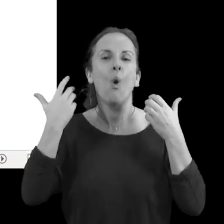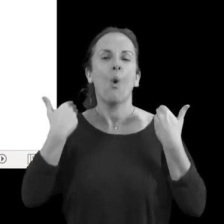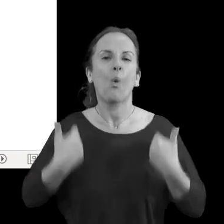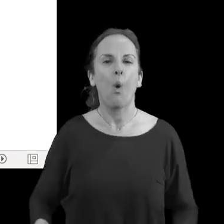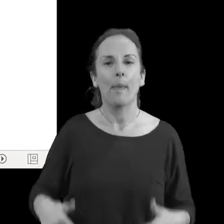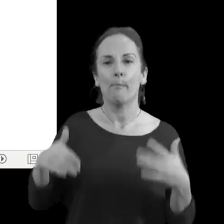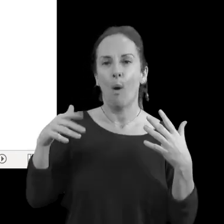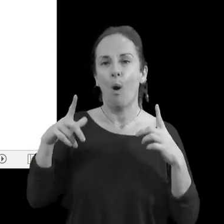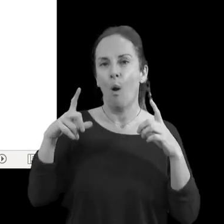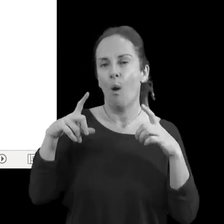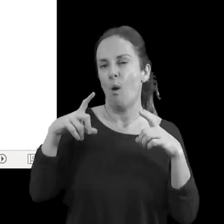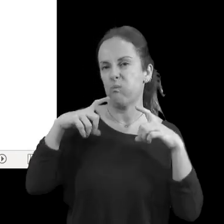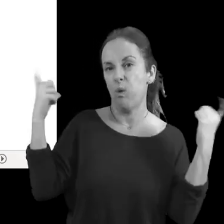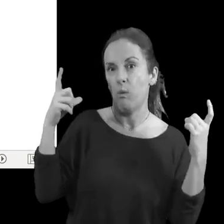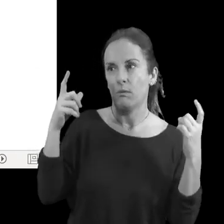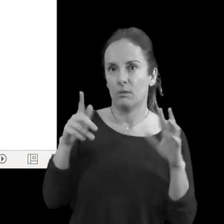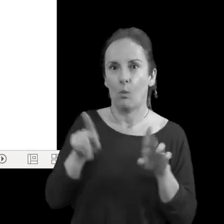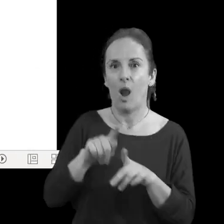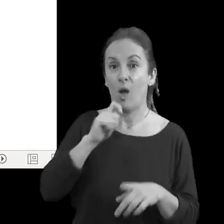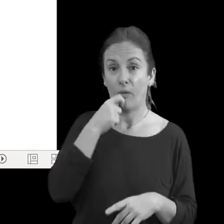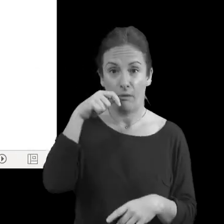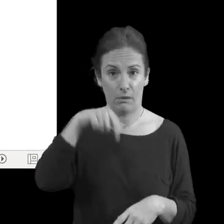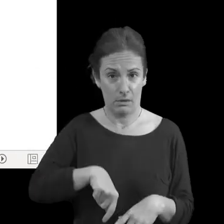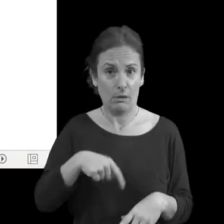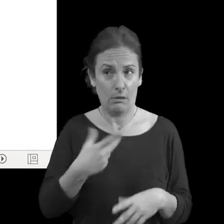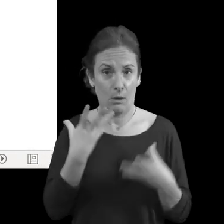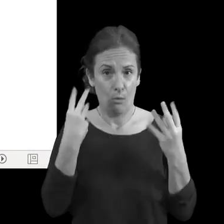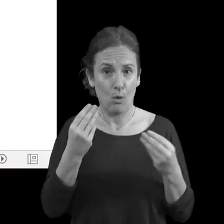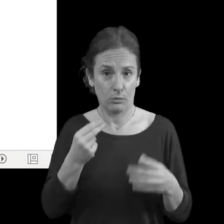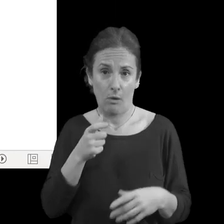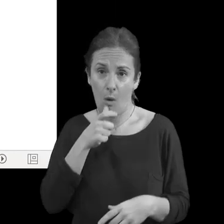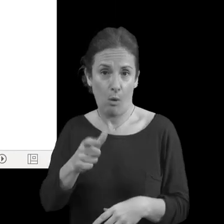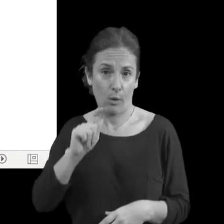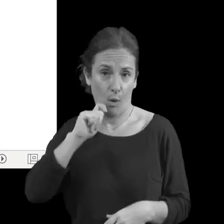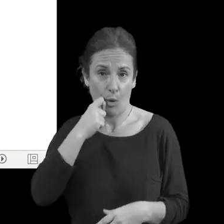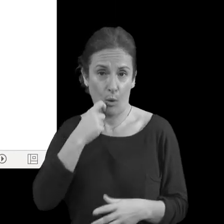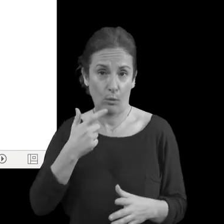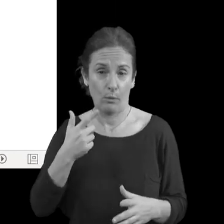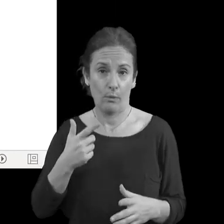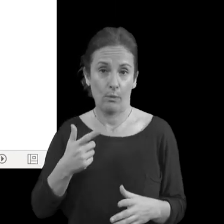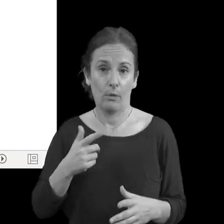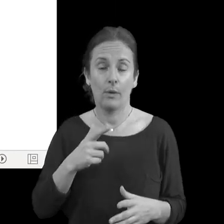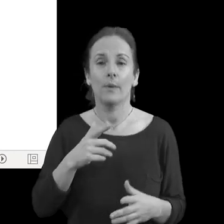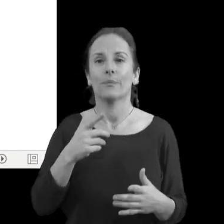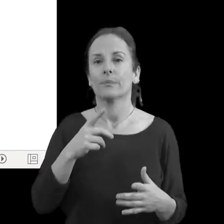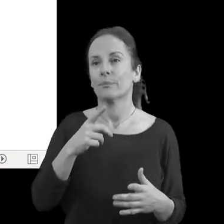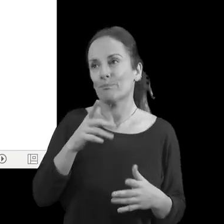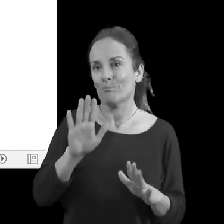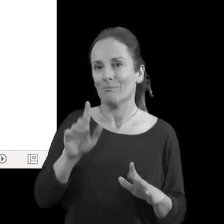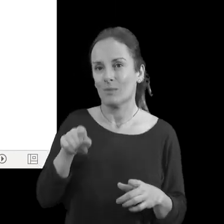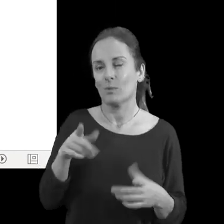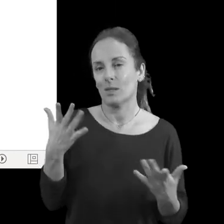Aquí hay mucha gordofobia también, como la hay en los medios en general, estamos desde en clave feminista,